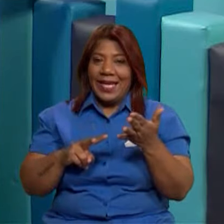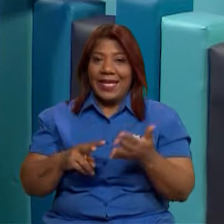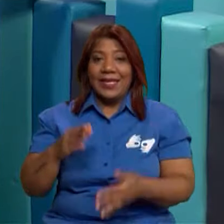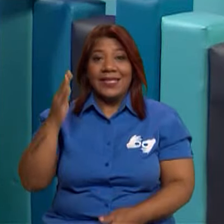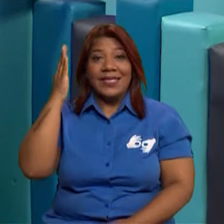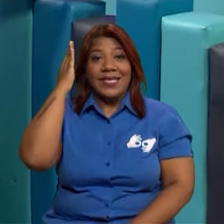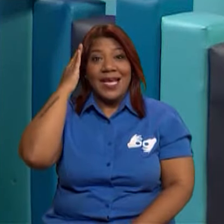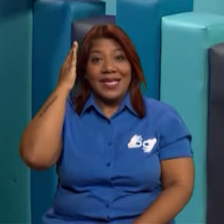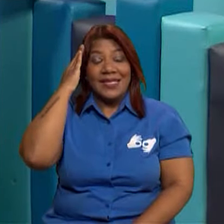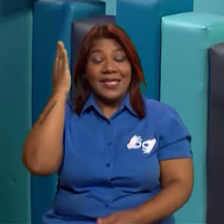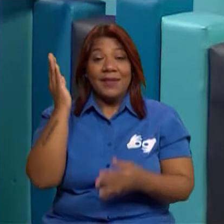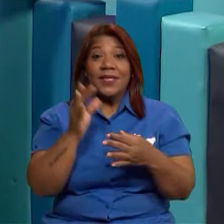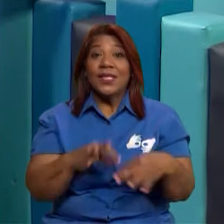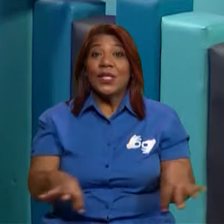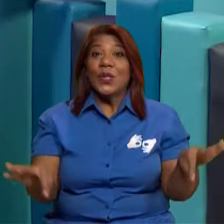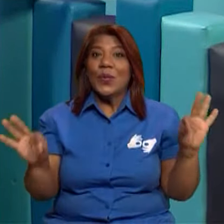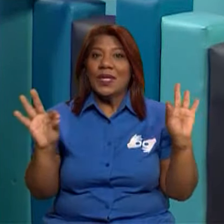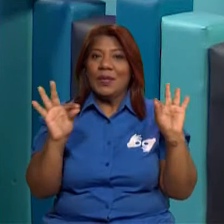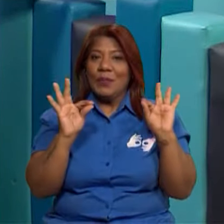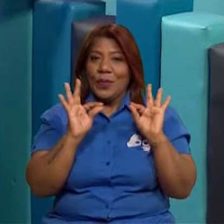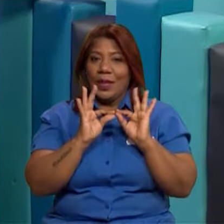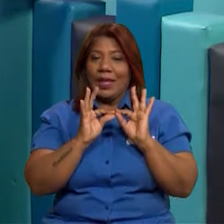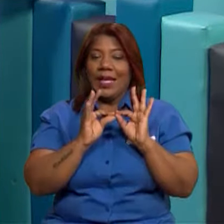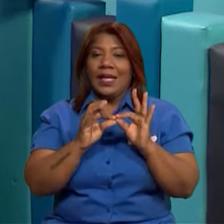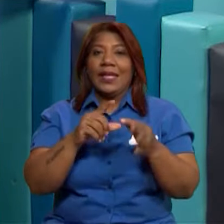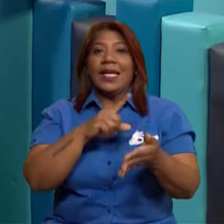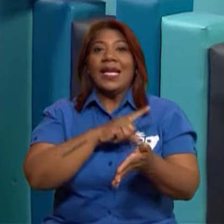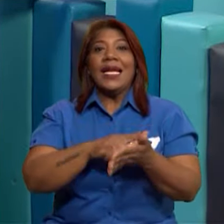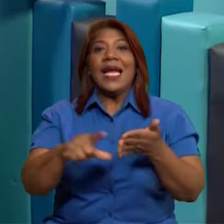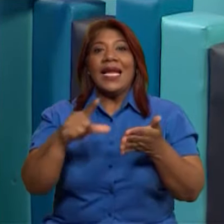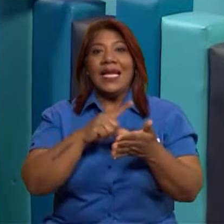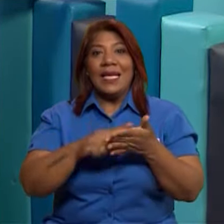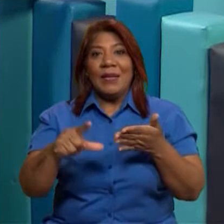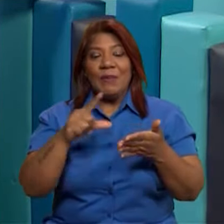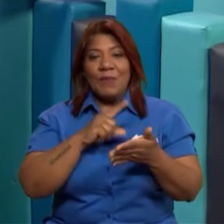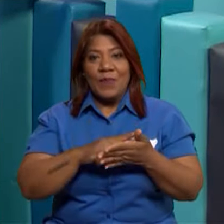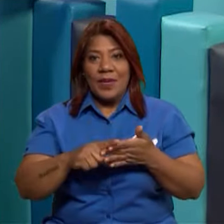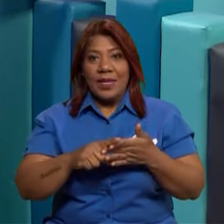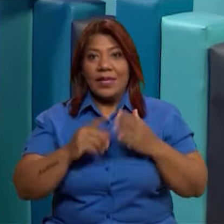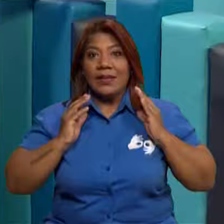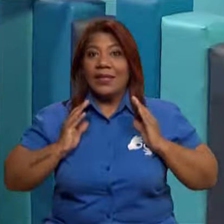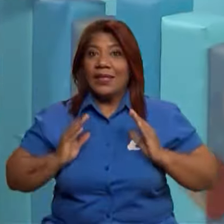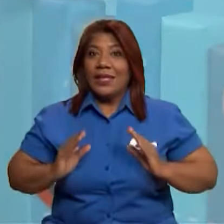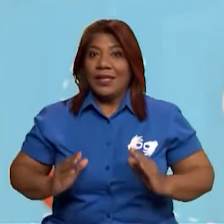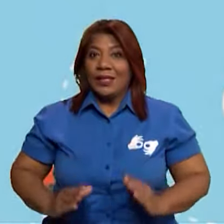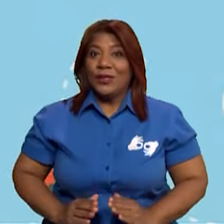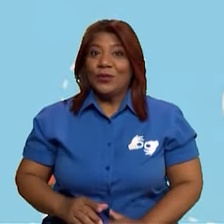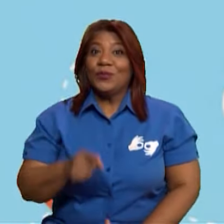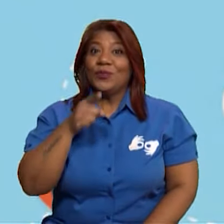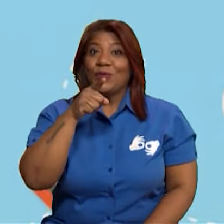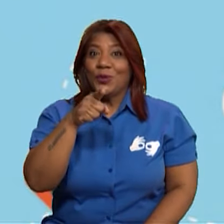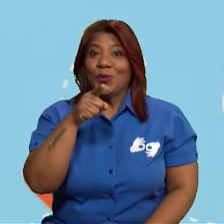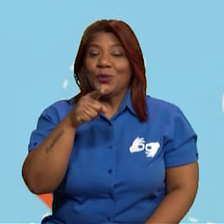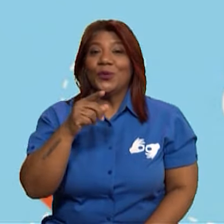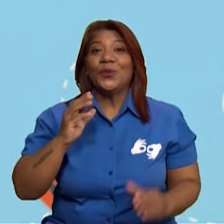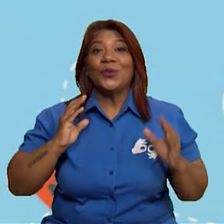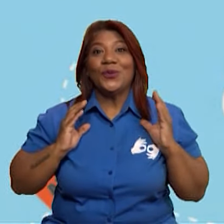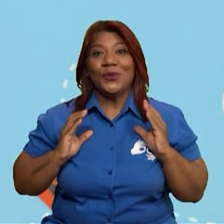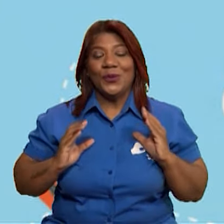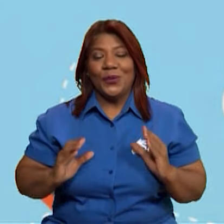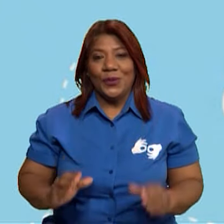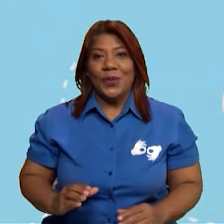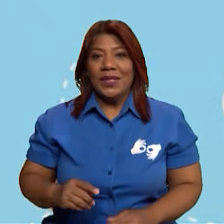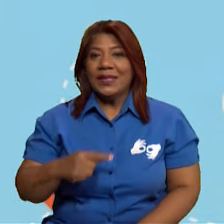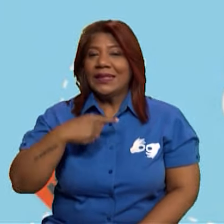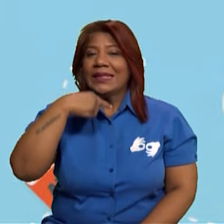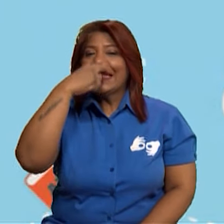nos permite conservar la salud y prevenir enfermedades. Bañarnos diariamente,